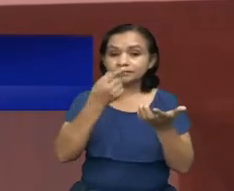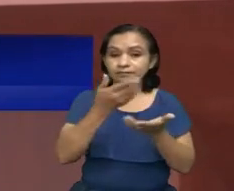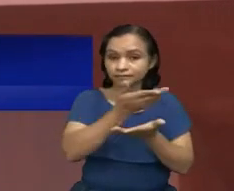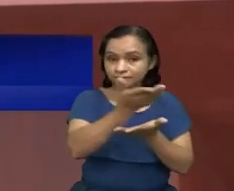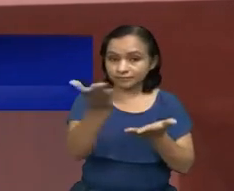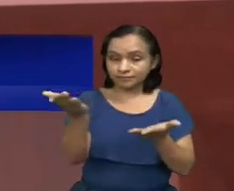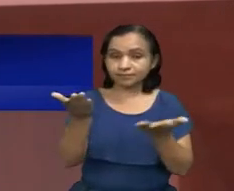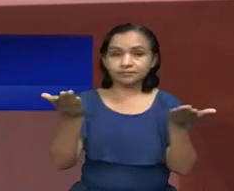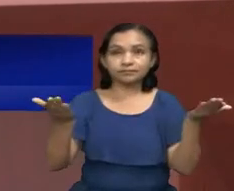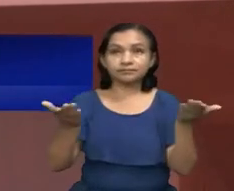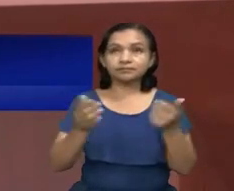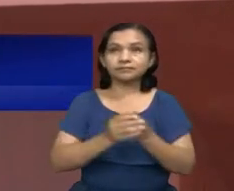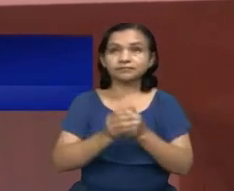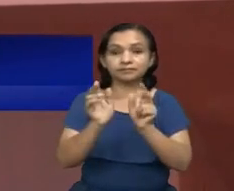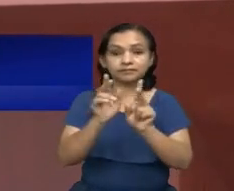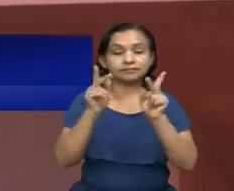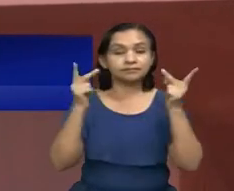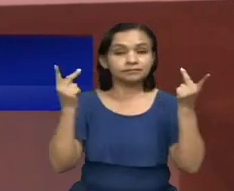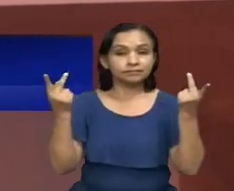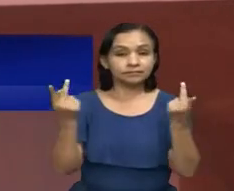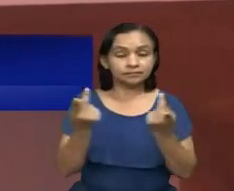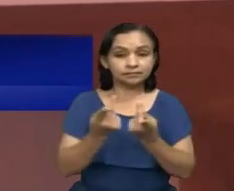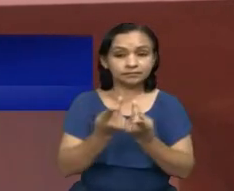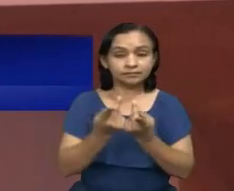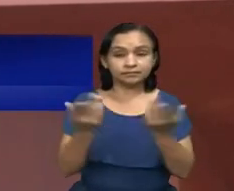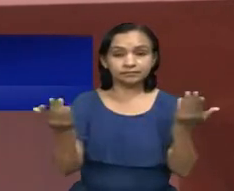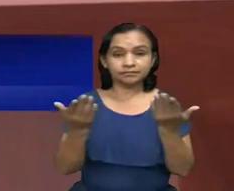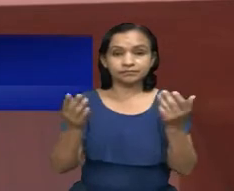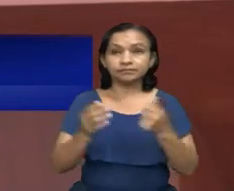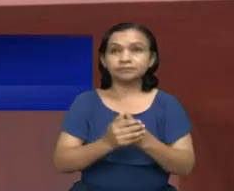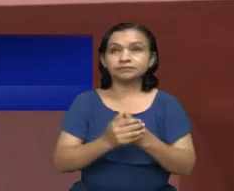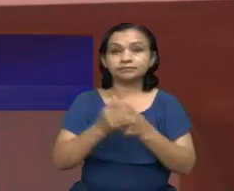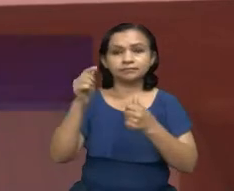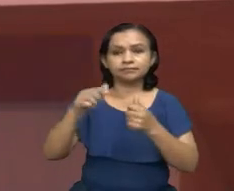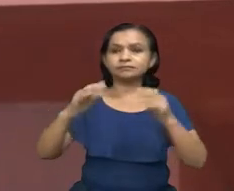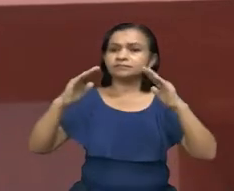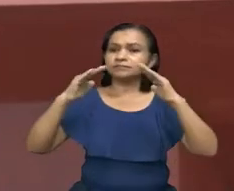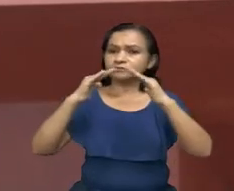también, pobladores, esta casa,